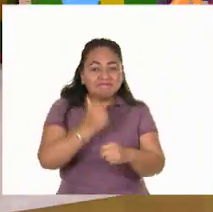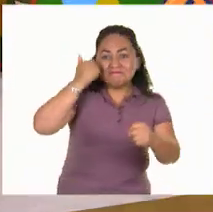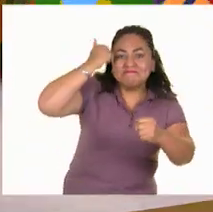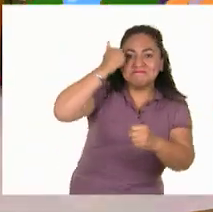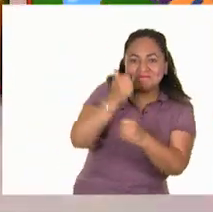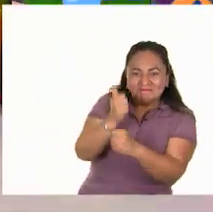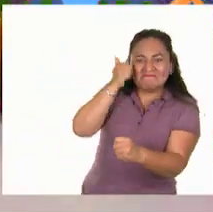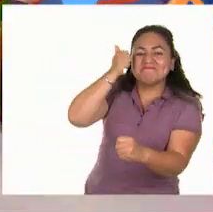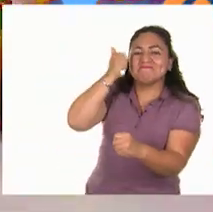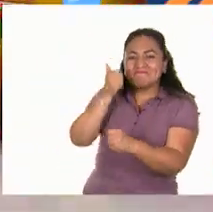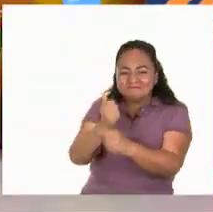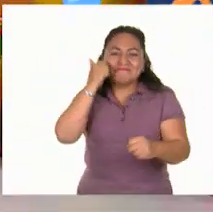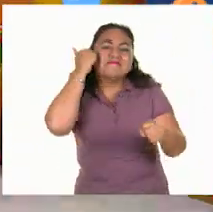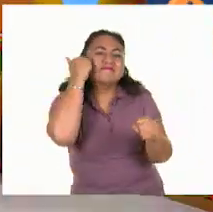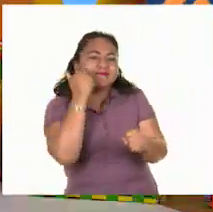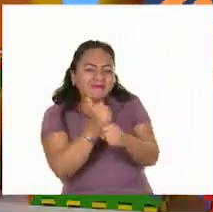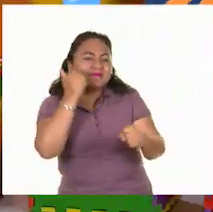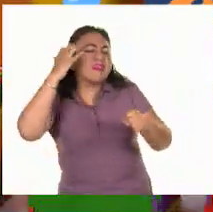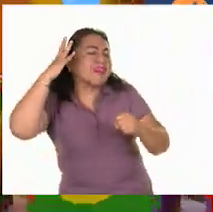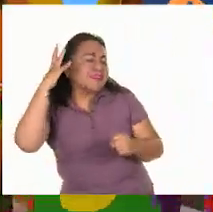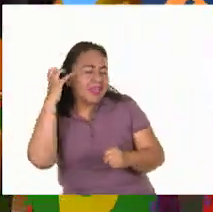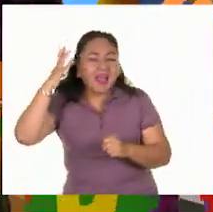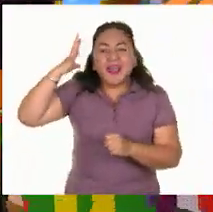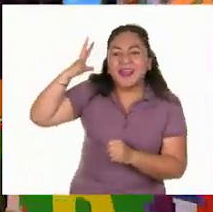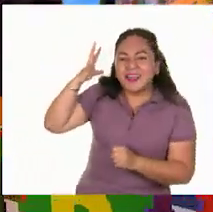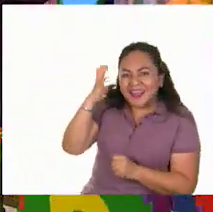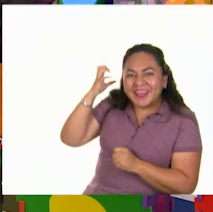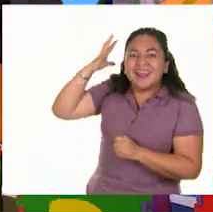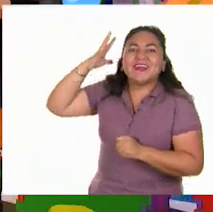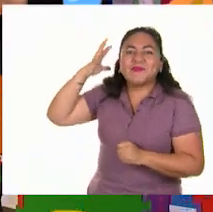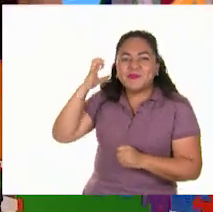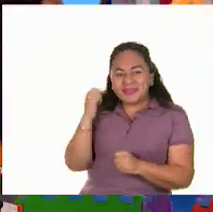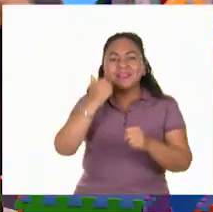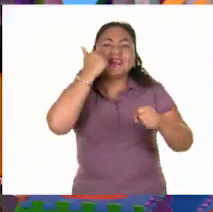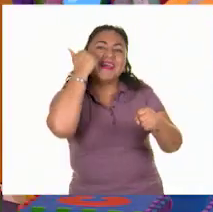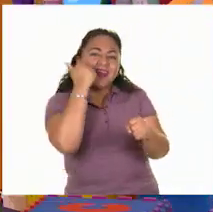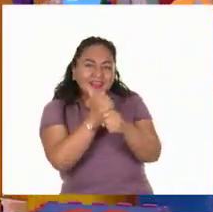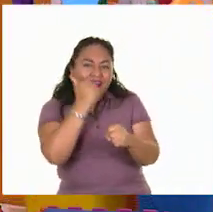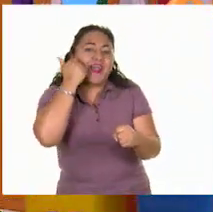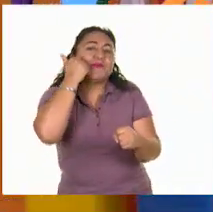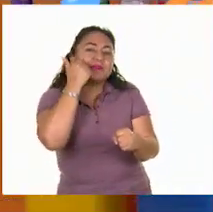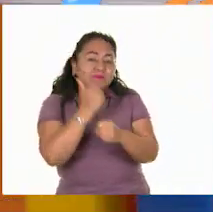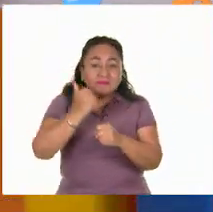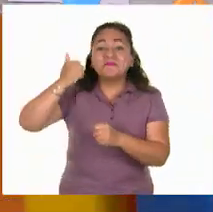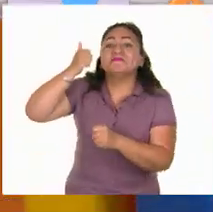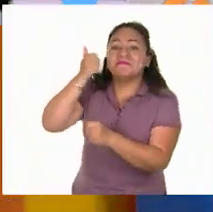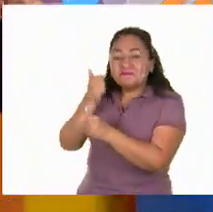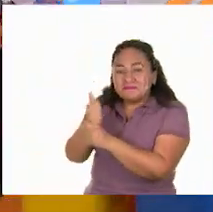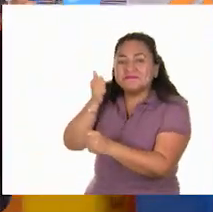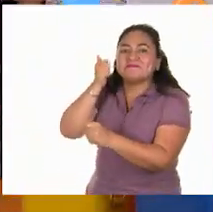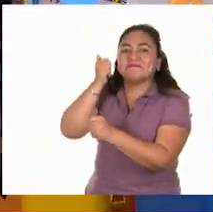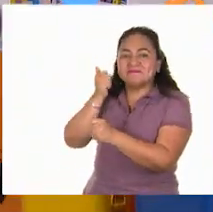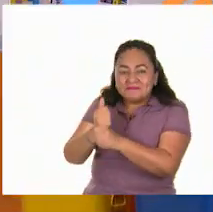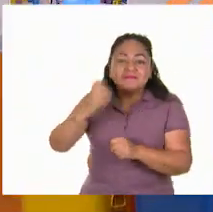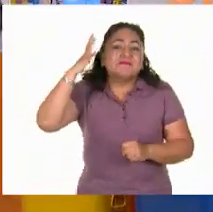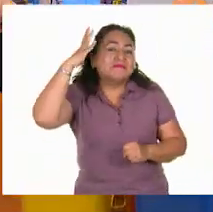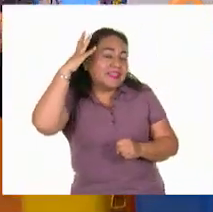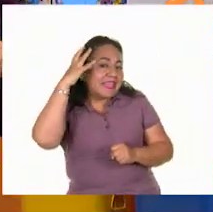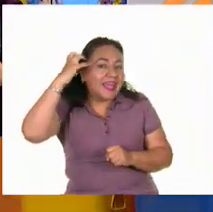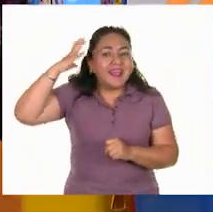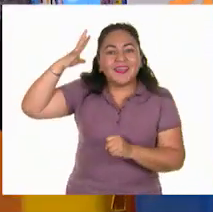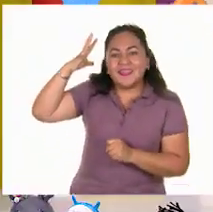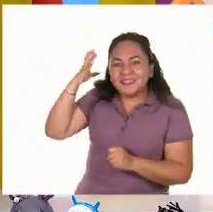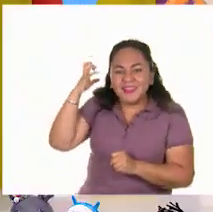todas. Abuelita, Tencha. Abuelita, abuelita,